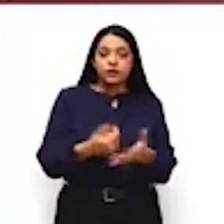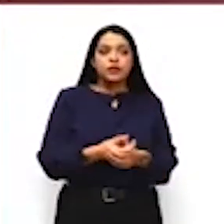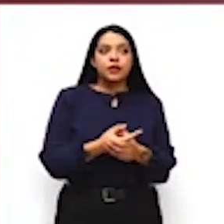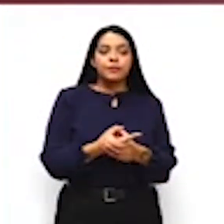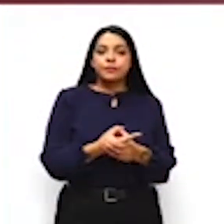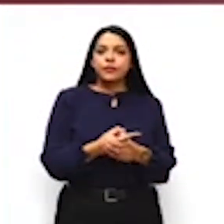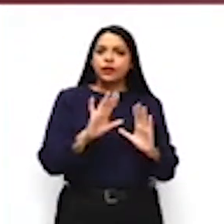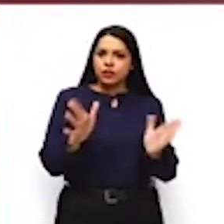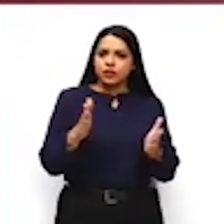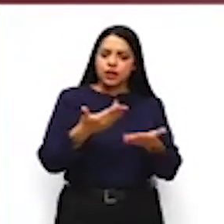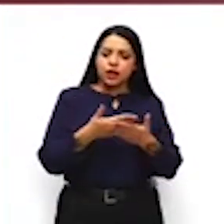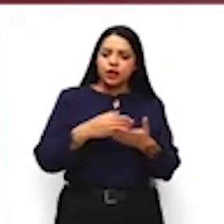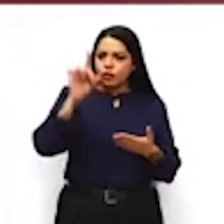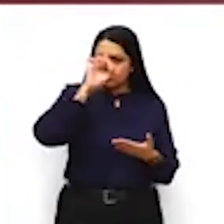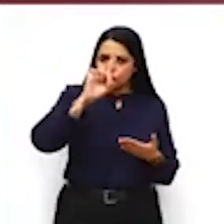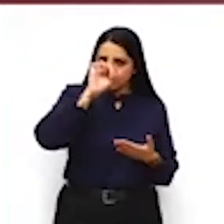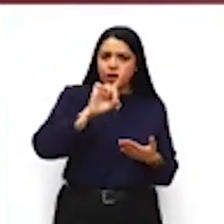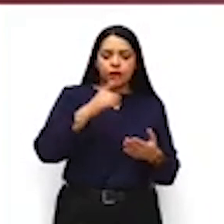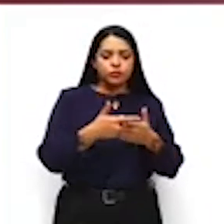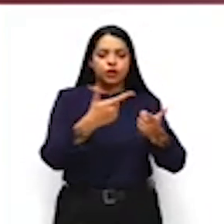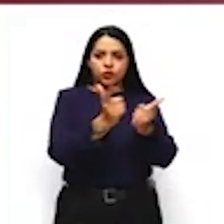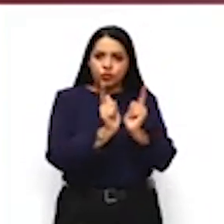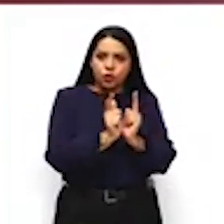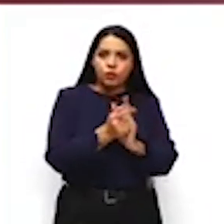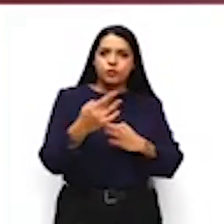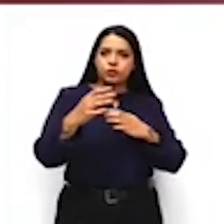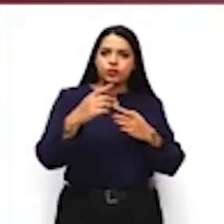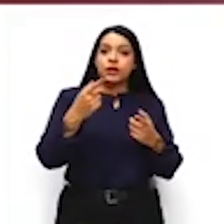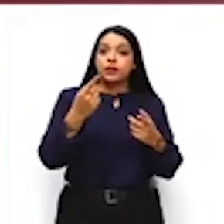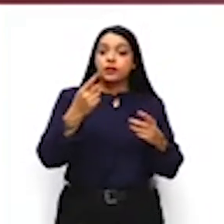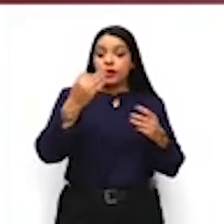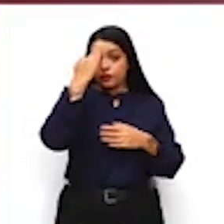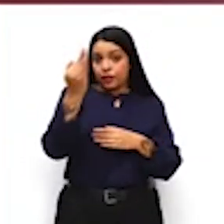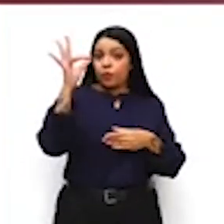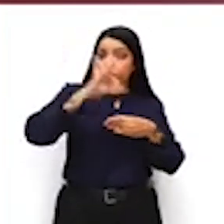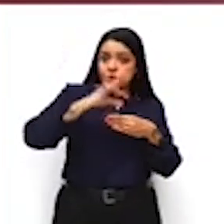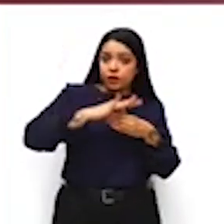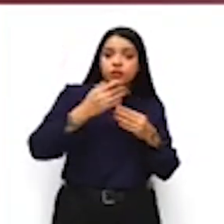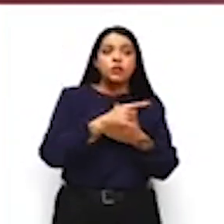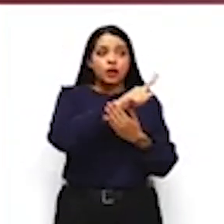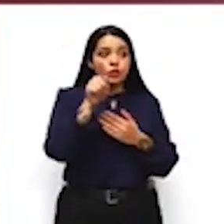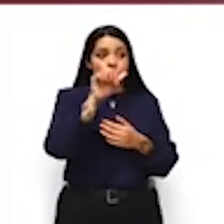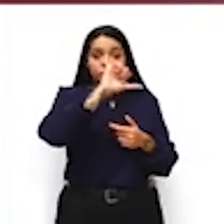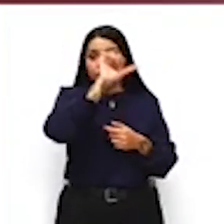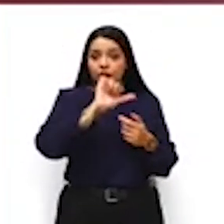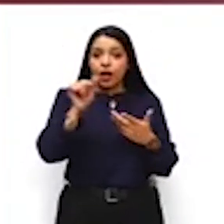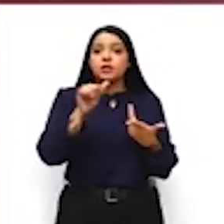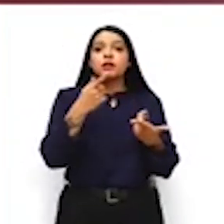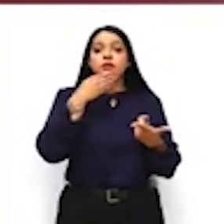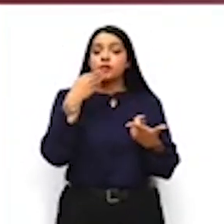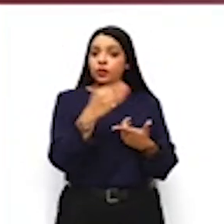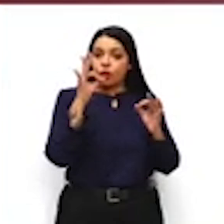hacer los comités en cada una de las secciones electorales, a que afiliemos a todas y a